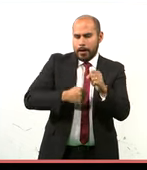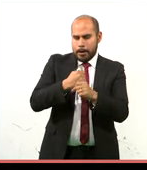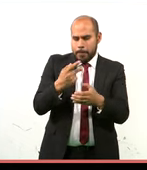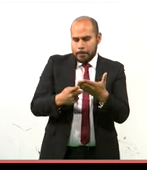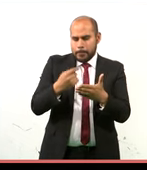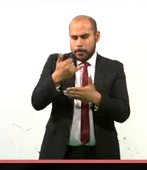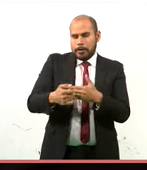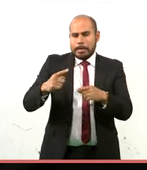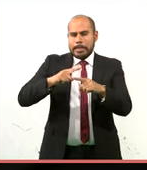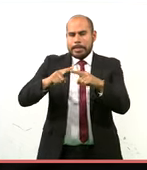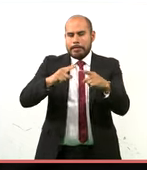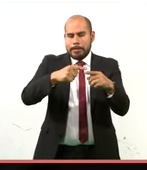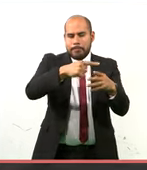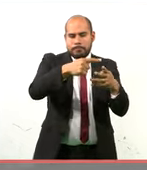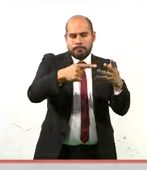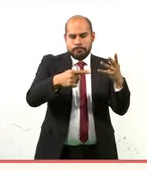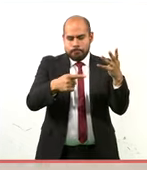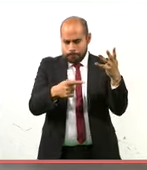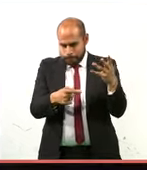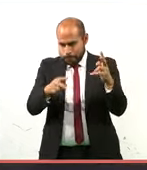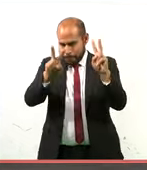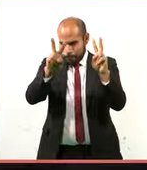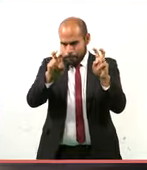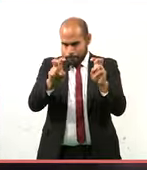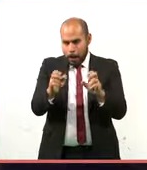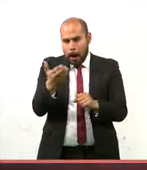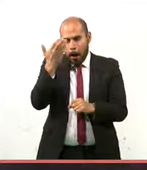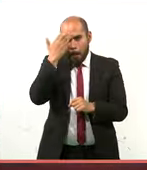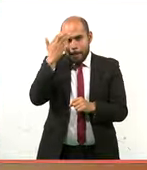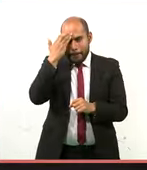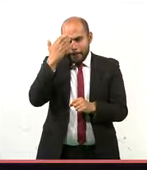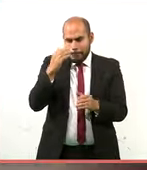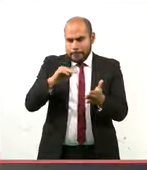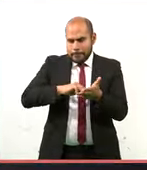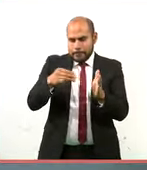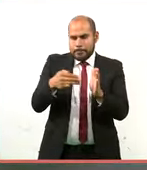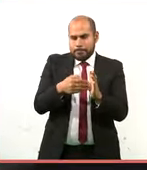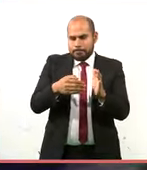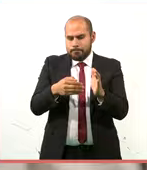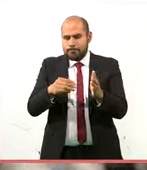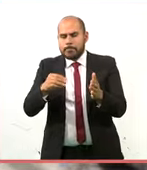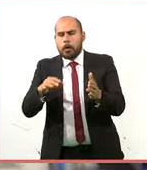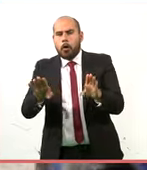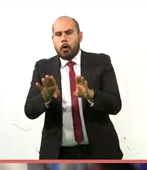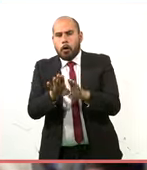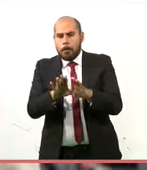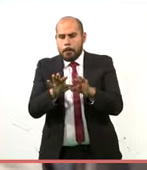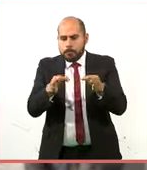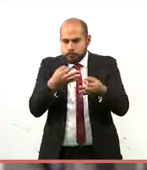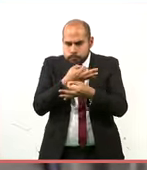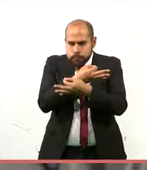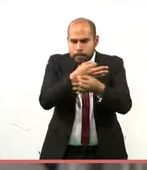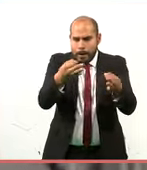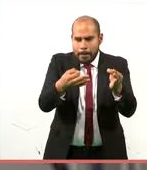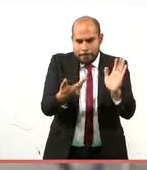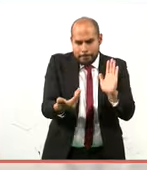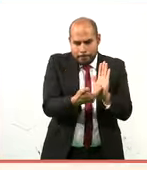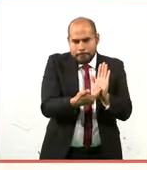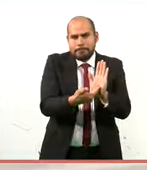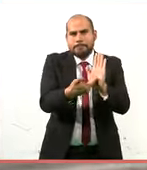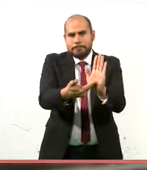en distintos campos del conocimiento y diseñar estrategias de divulgación de resultados de los